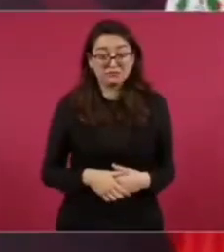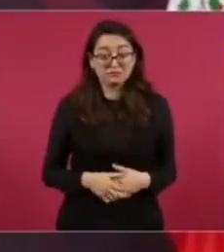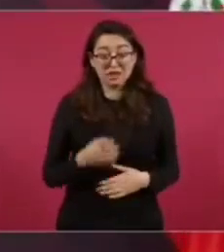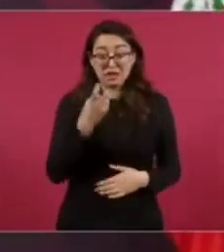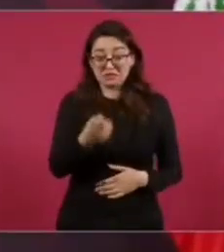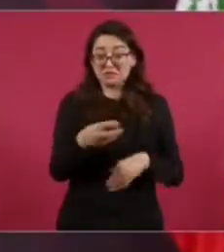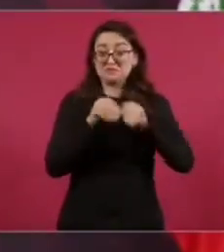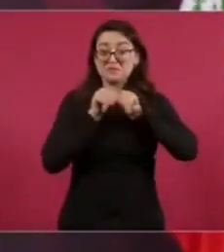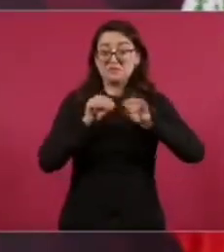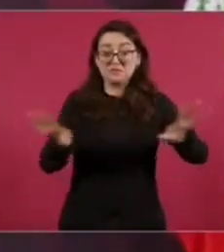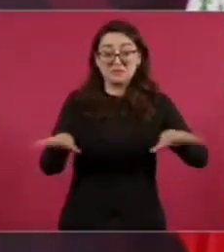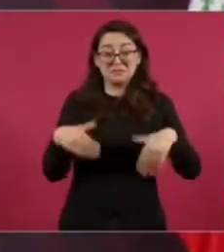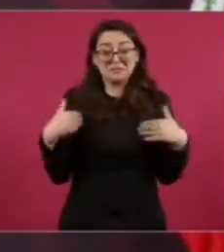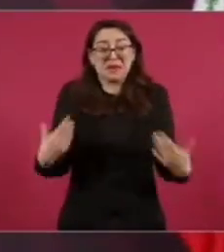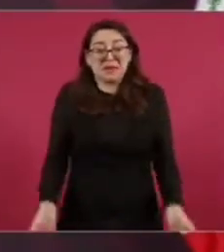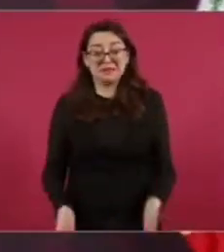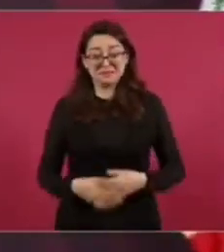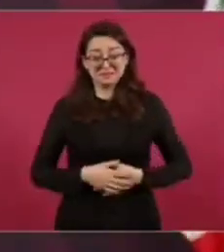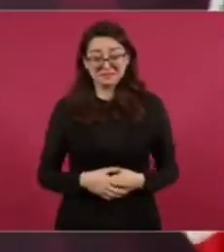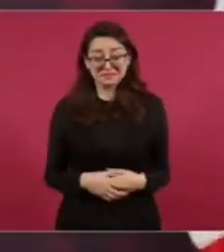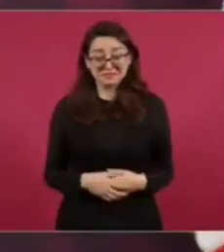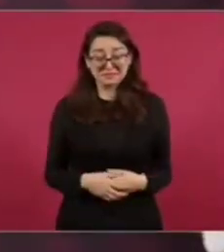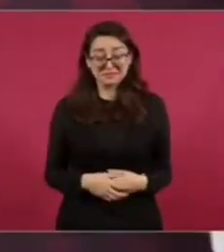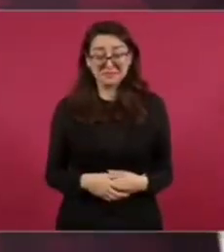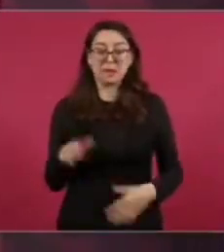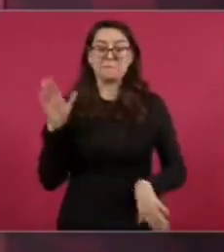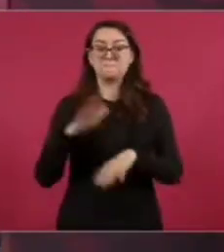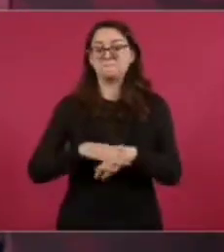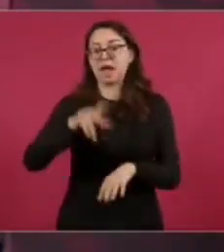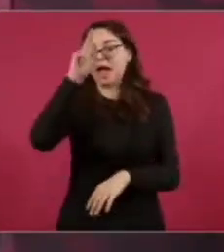no se multiplica